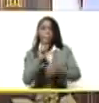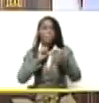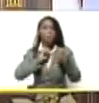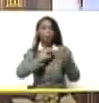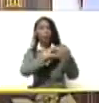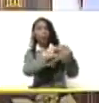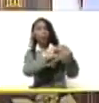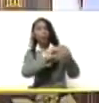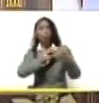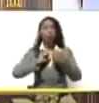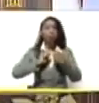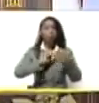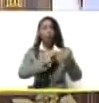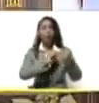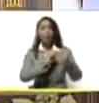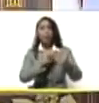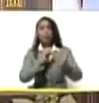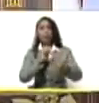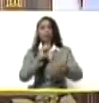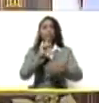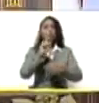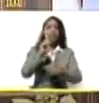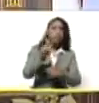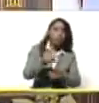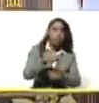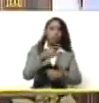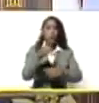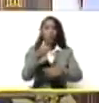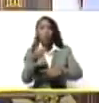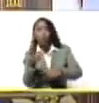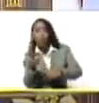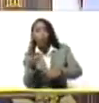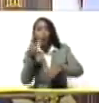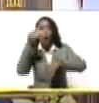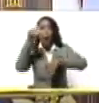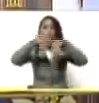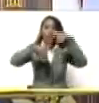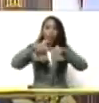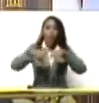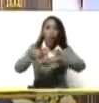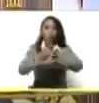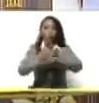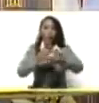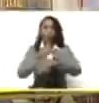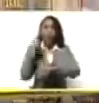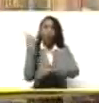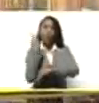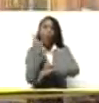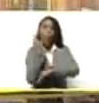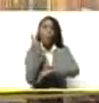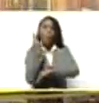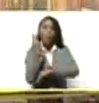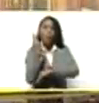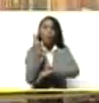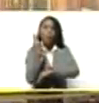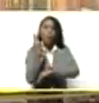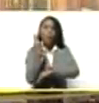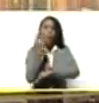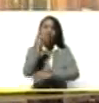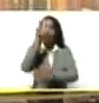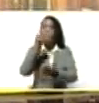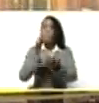venezuela vino la recuperación política vino la estabilidad política y aparejado hemos logrado